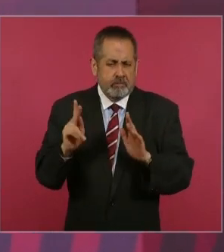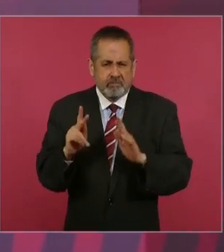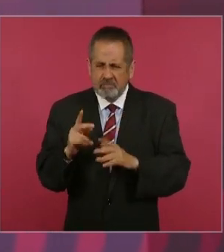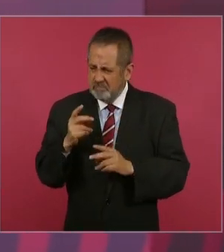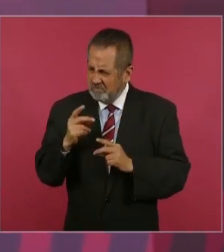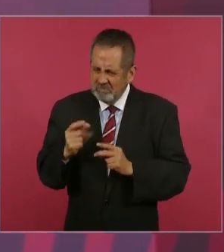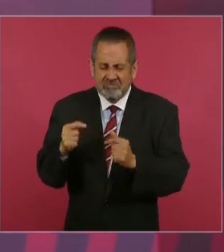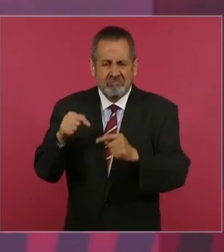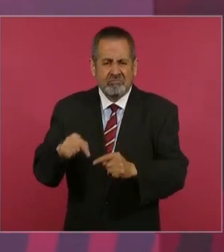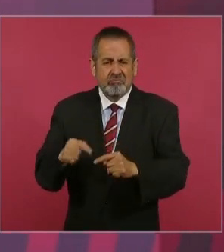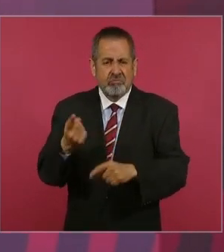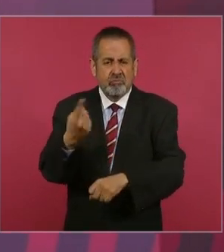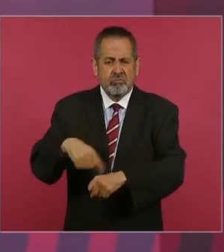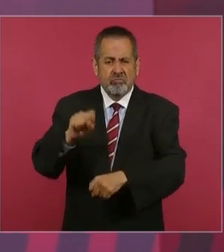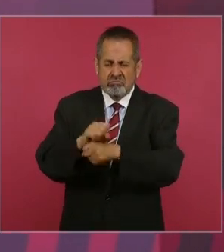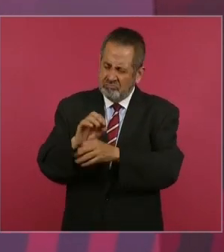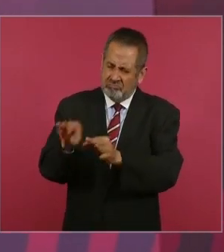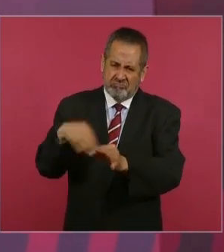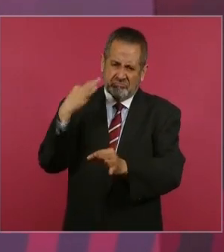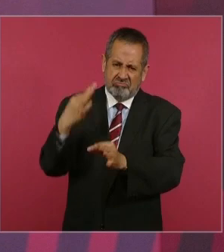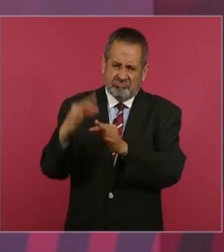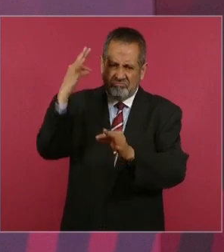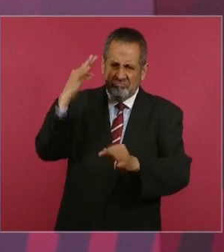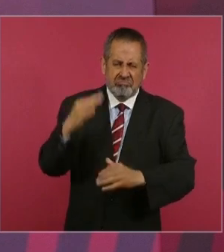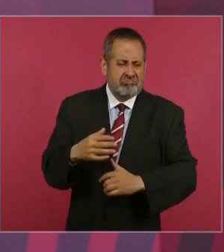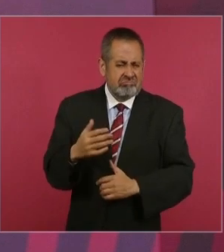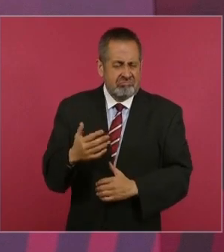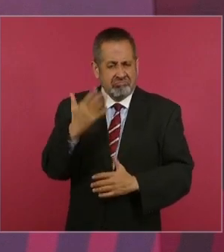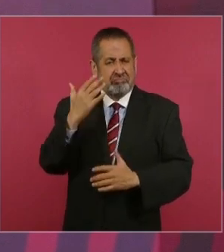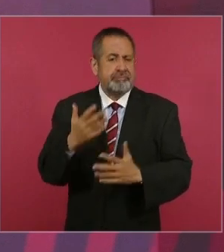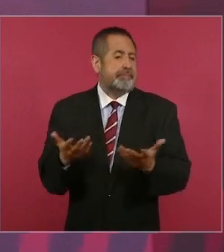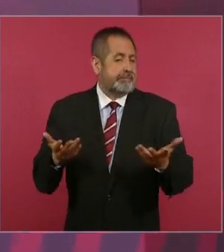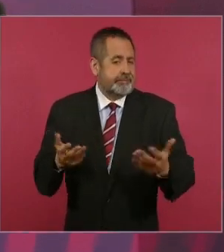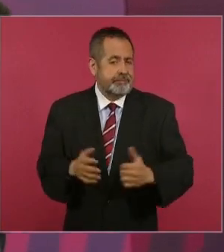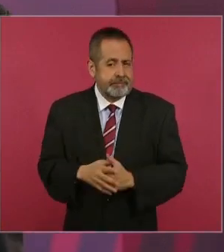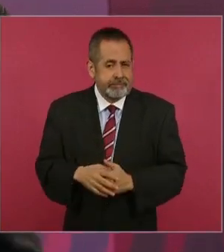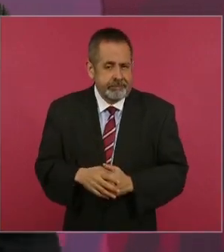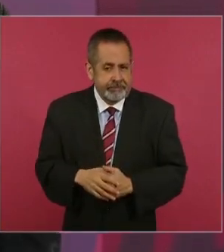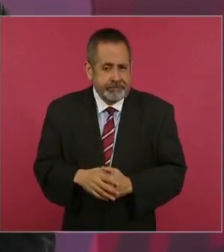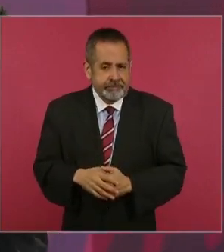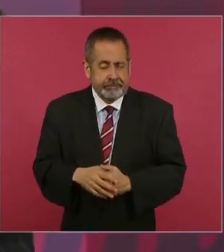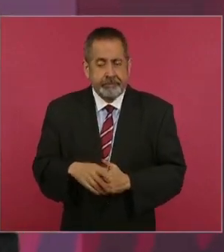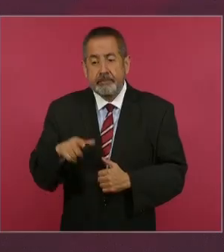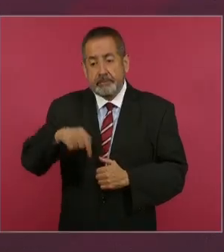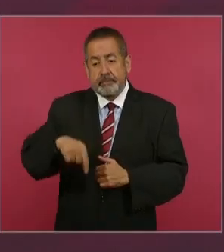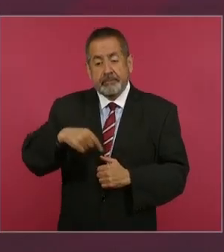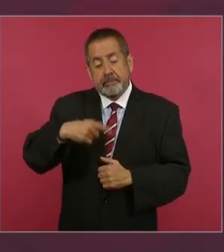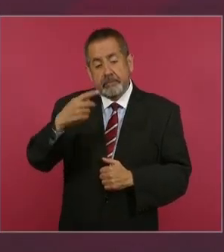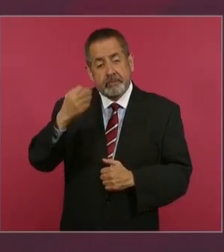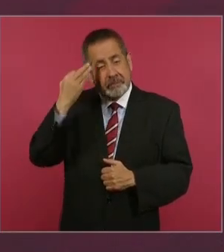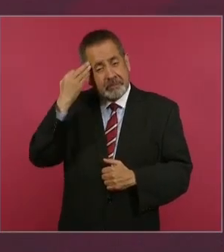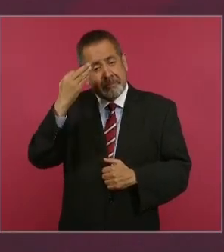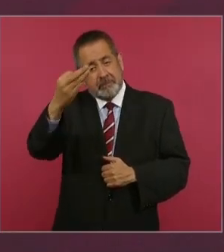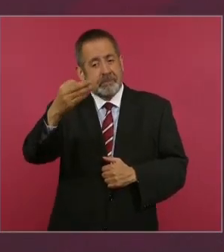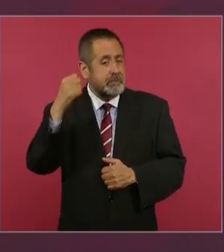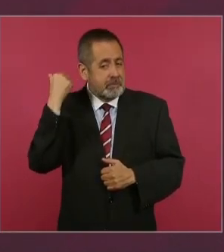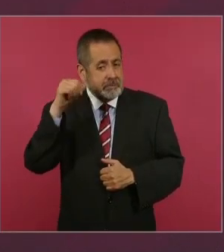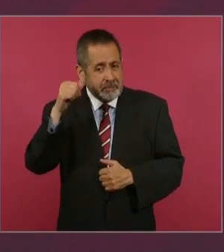luego en una semana Entonces cuánto tiempo nos va a llevar